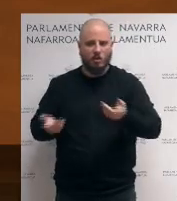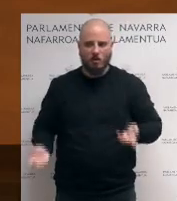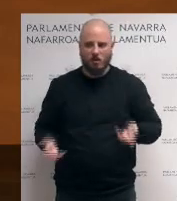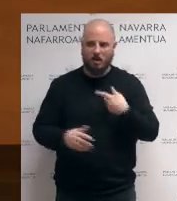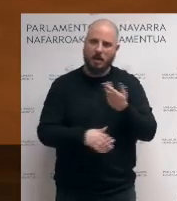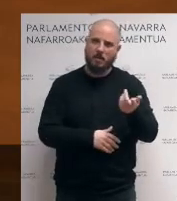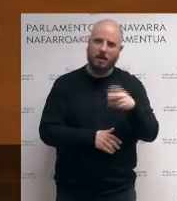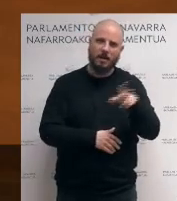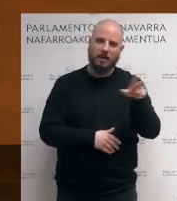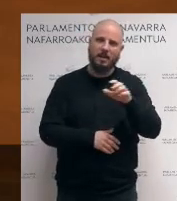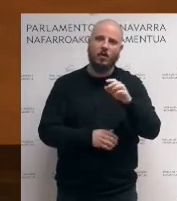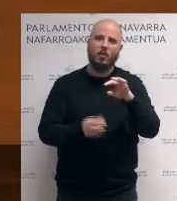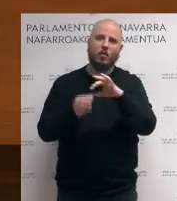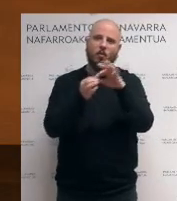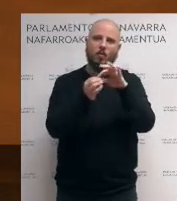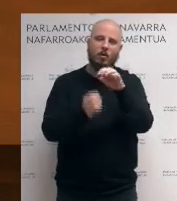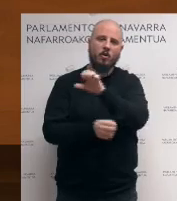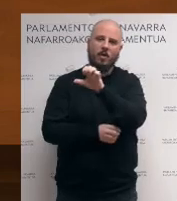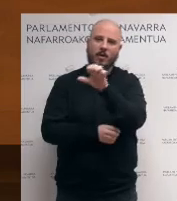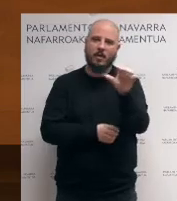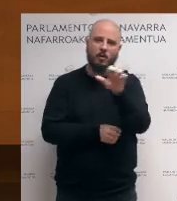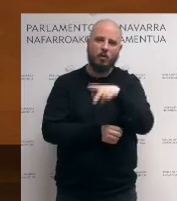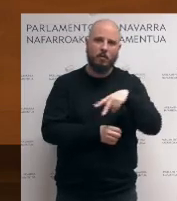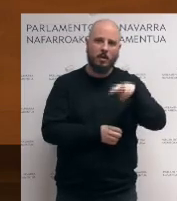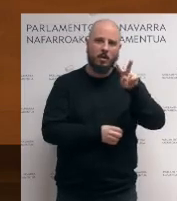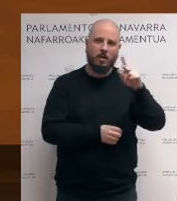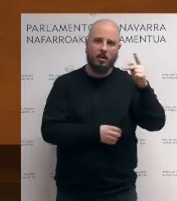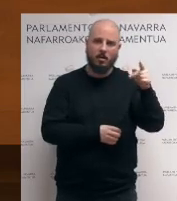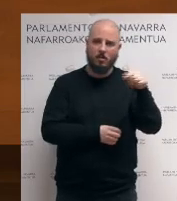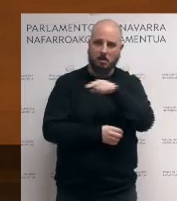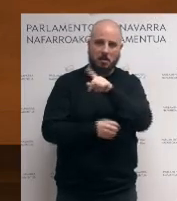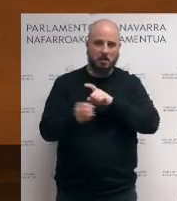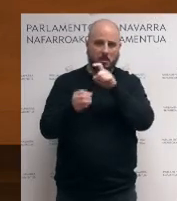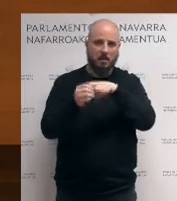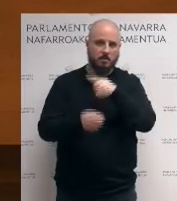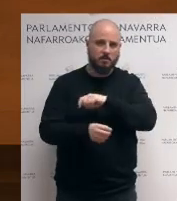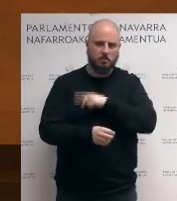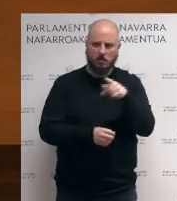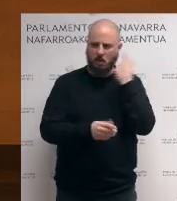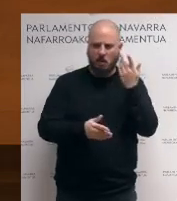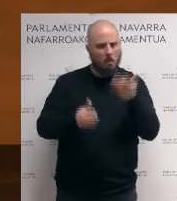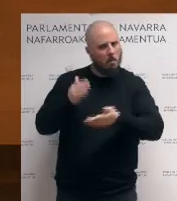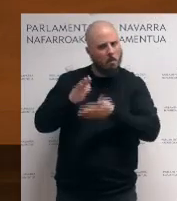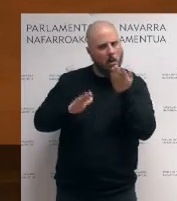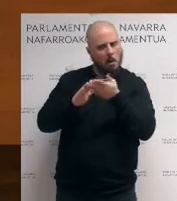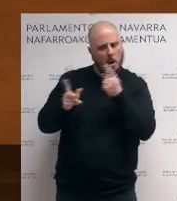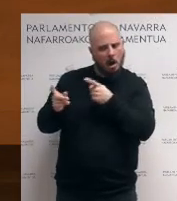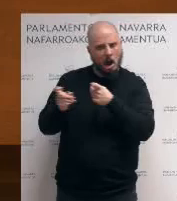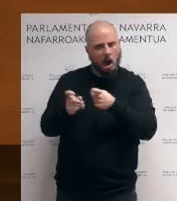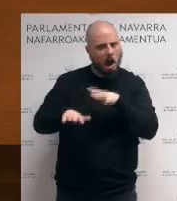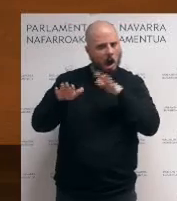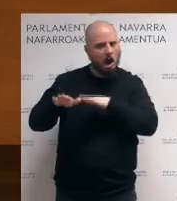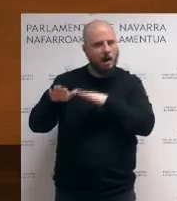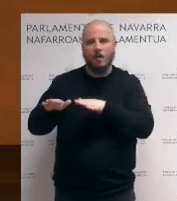Bretaña y la Unión Europea, a la que España pertenece, no están en una deriva belicista. En Europa, en el